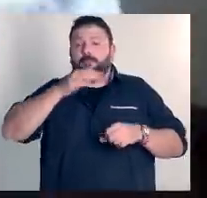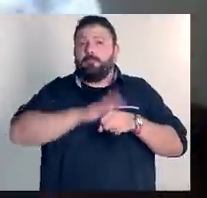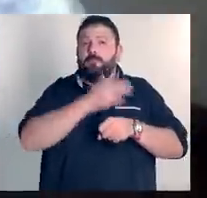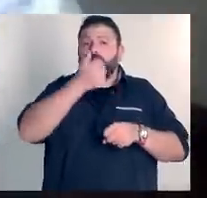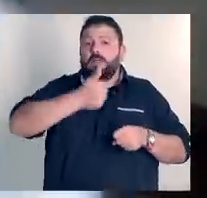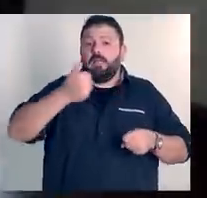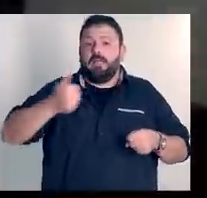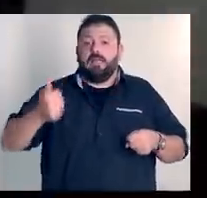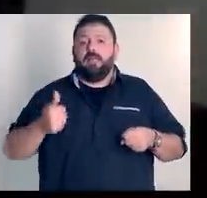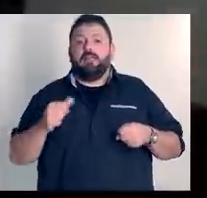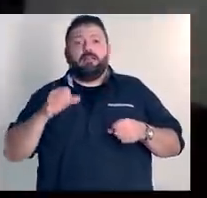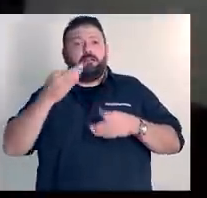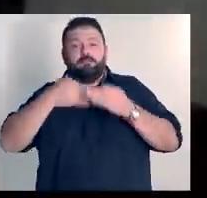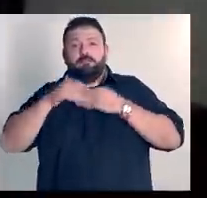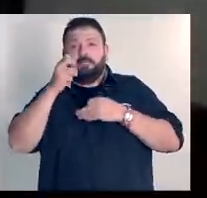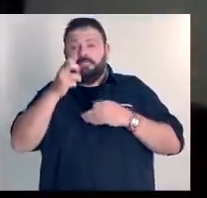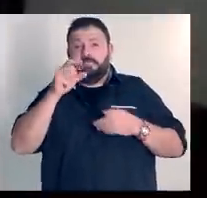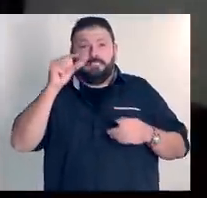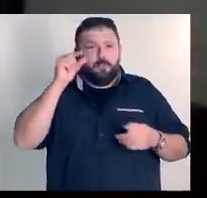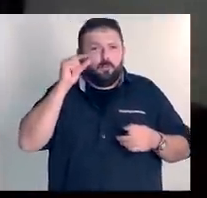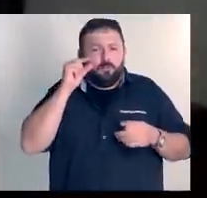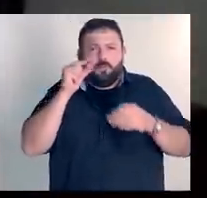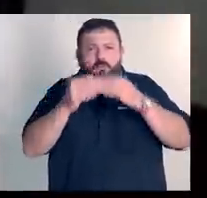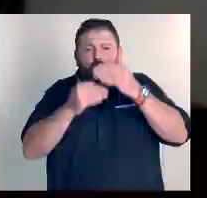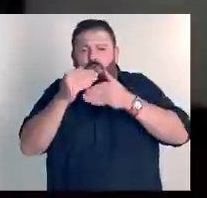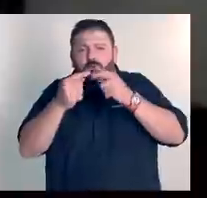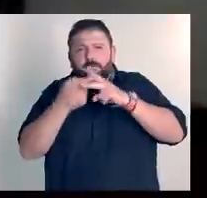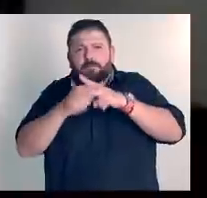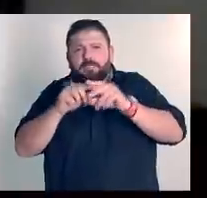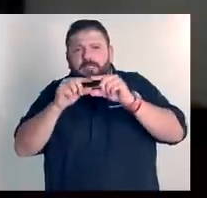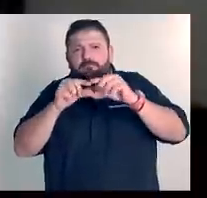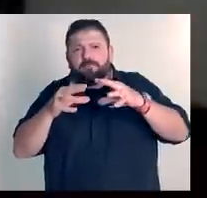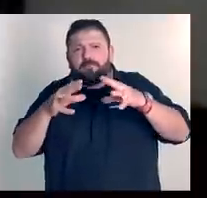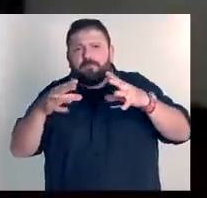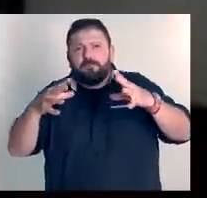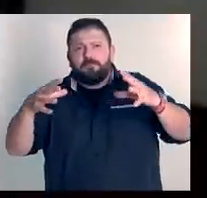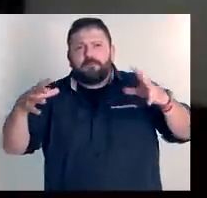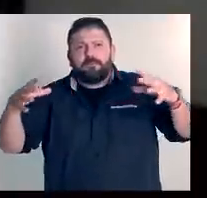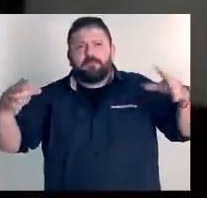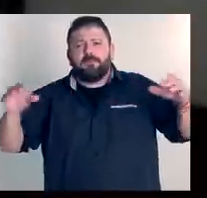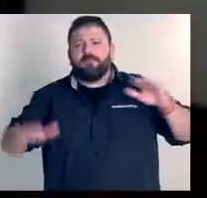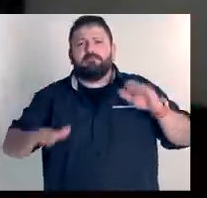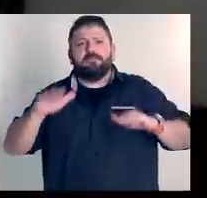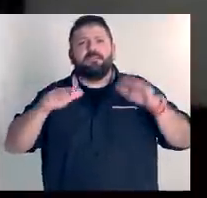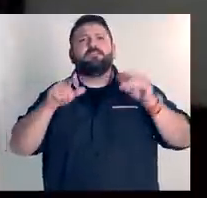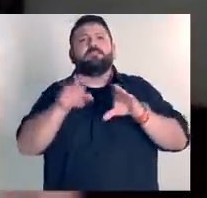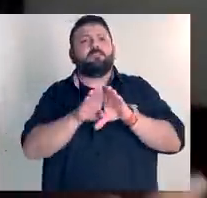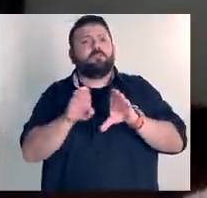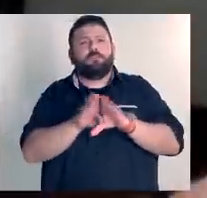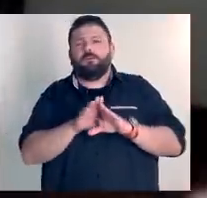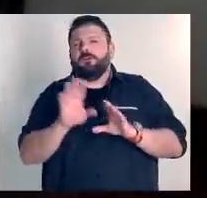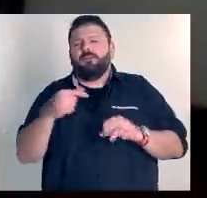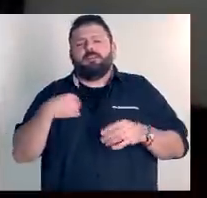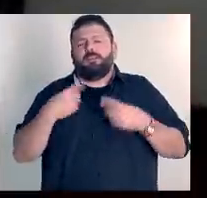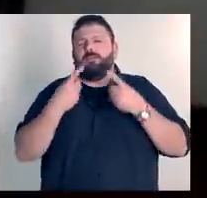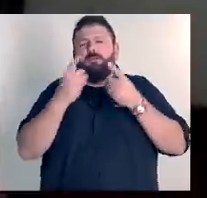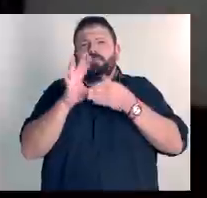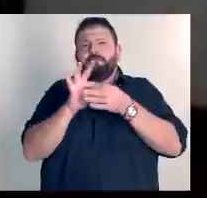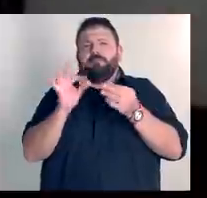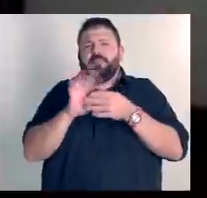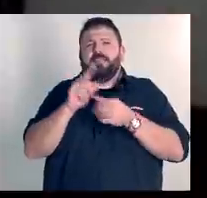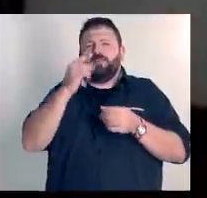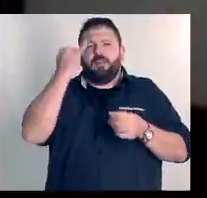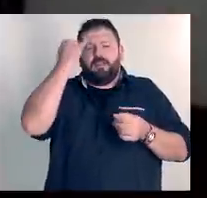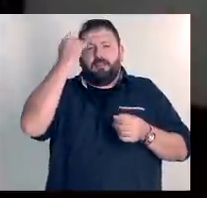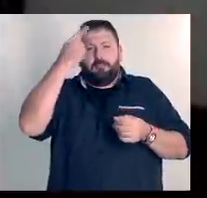por cada racimito de uva. Ese es todo el punto. Y tú me vas a decir, oye, pero explícame por qué. Te voy a dar una idea, pero no te quiero